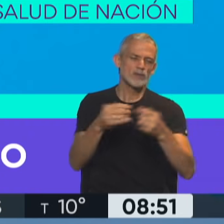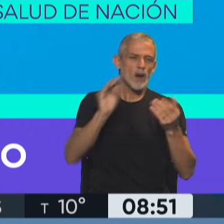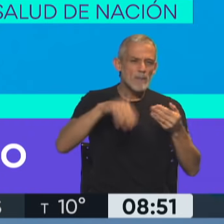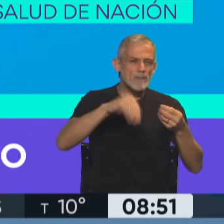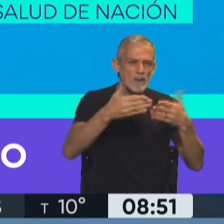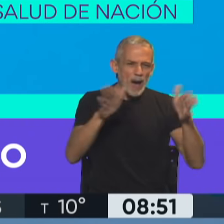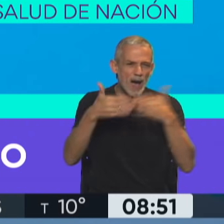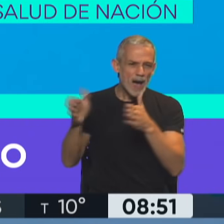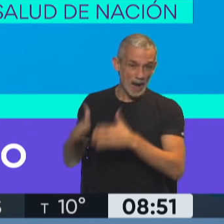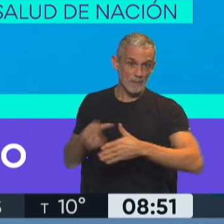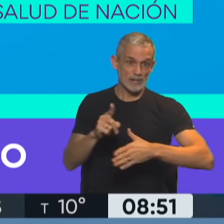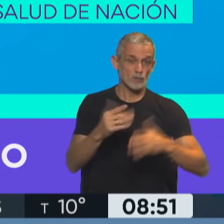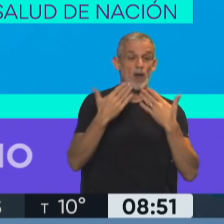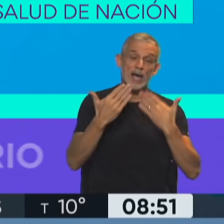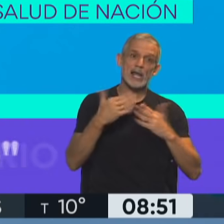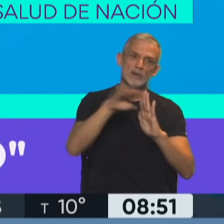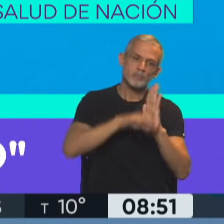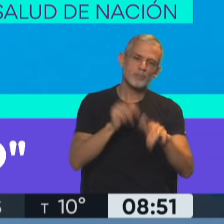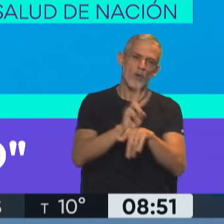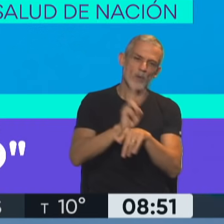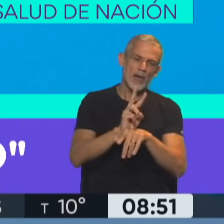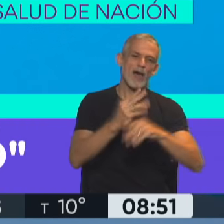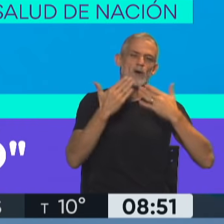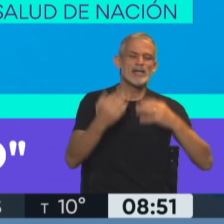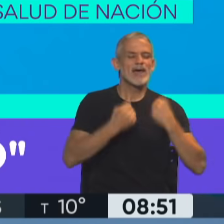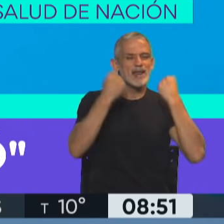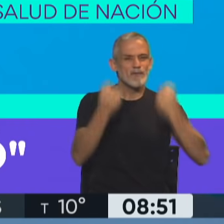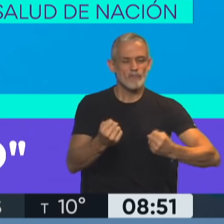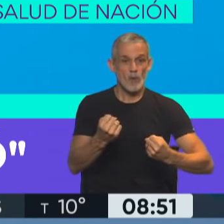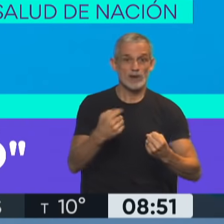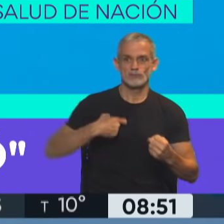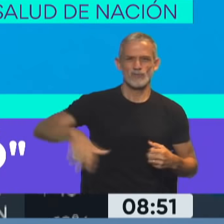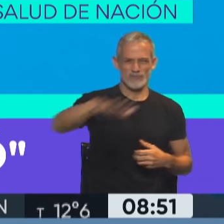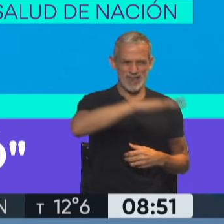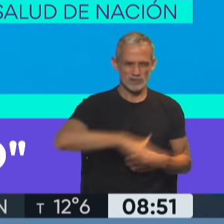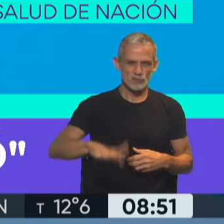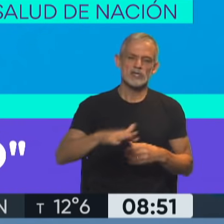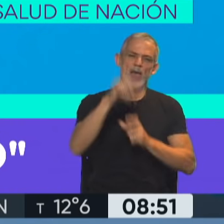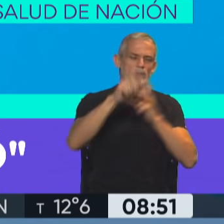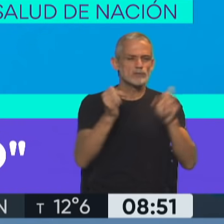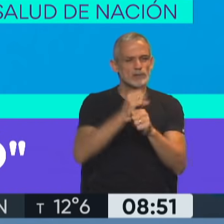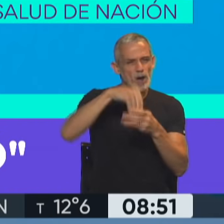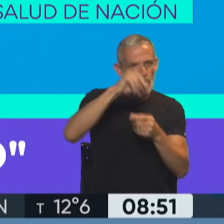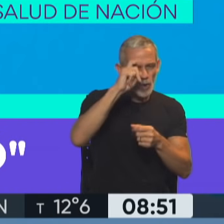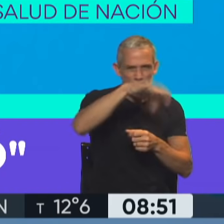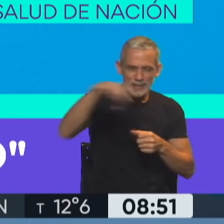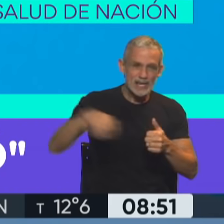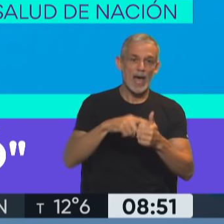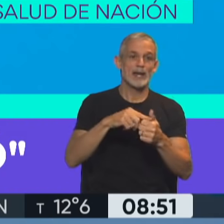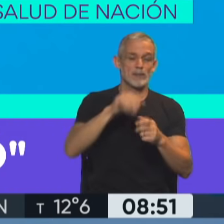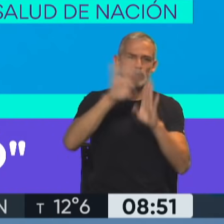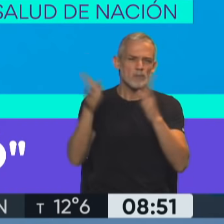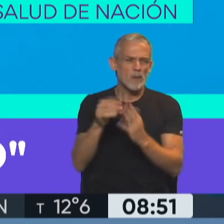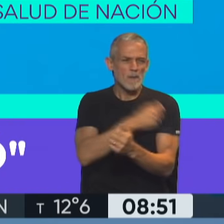ampliándolos. Gracias a las medidas de cuidado, gracias al esfuerzo de la sociedad, del personal de salud, de los vacunadores